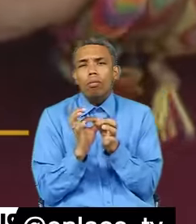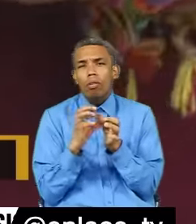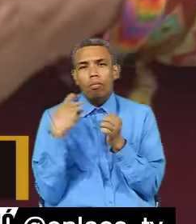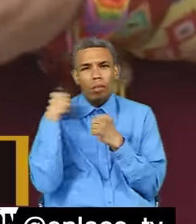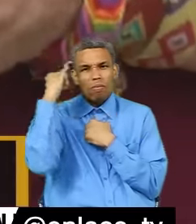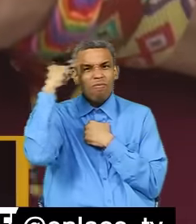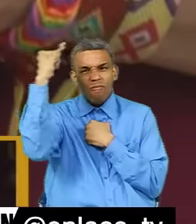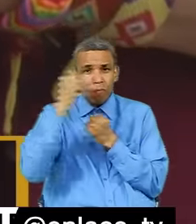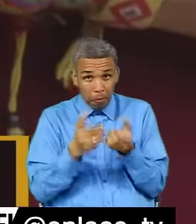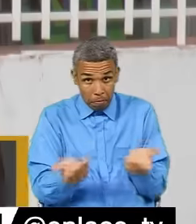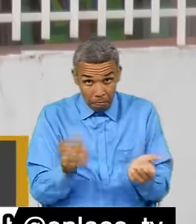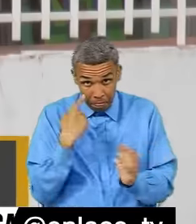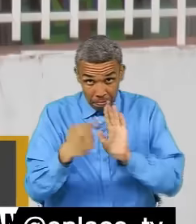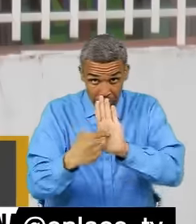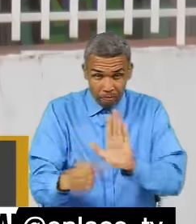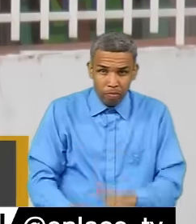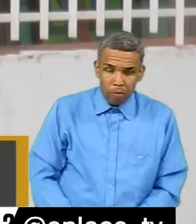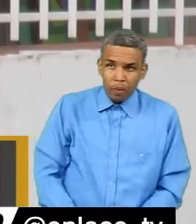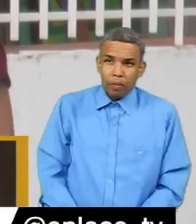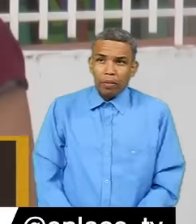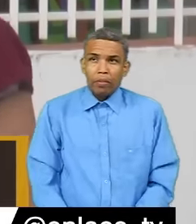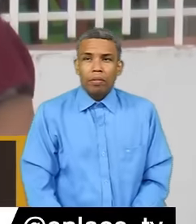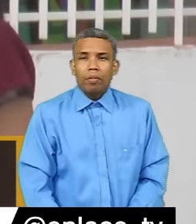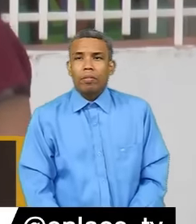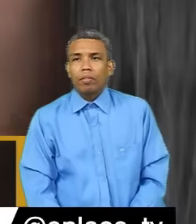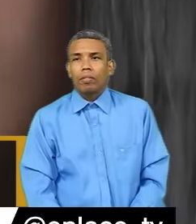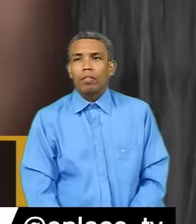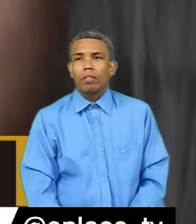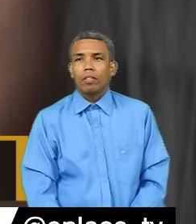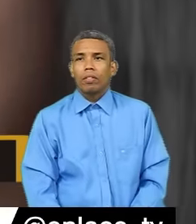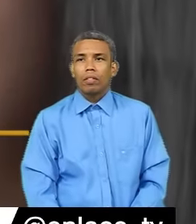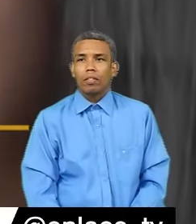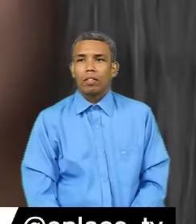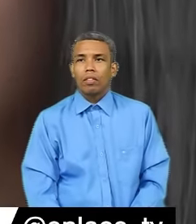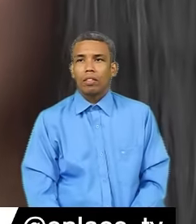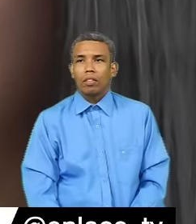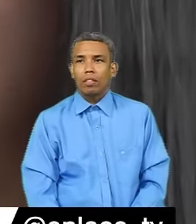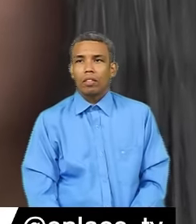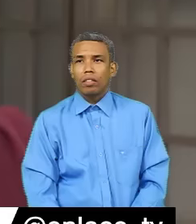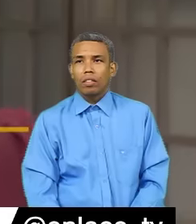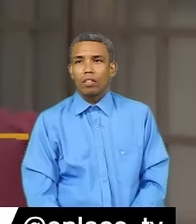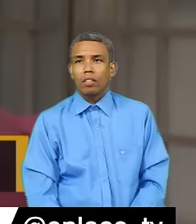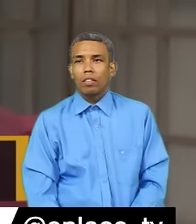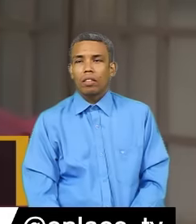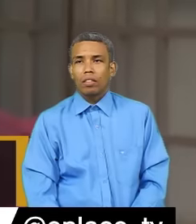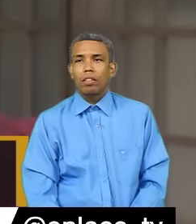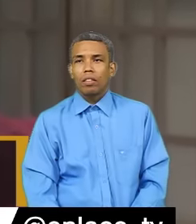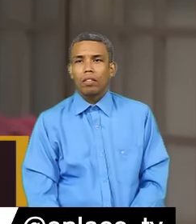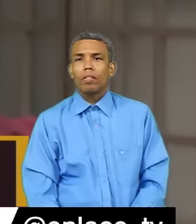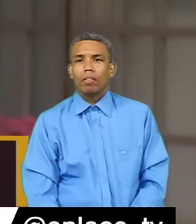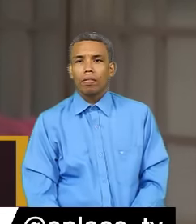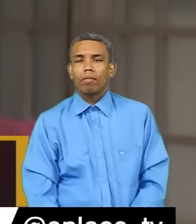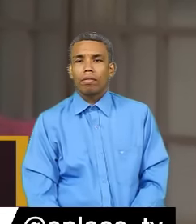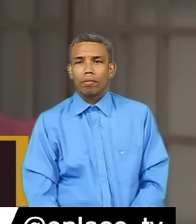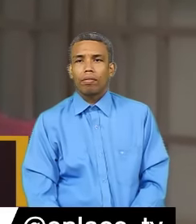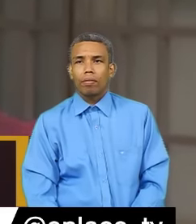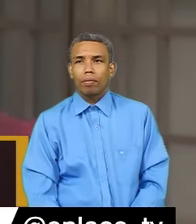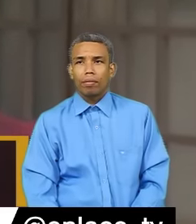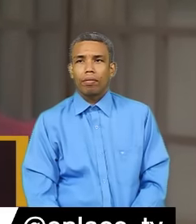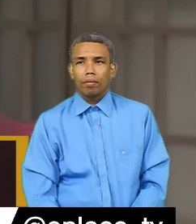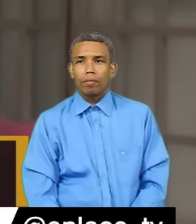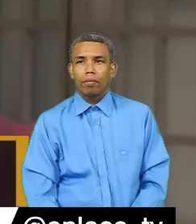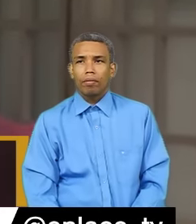El Centro de Convivencia Ciudadana, conocido como la Triple C, tiene una nueva oferta institucional en el oriente de la ciudad. Dicen que abrimos las puertas desde